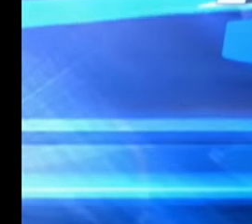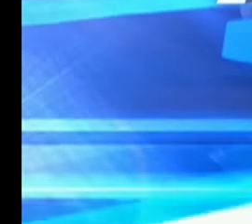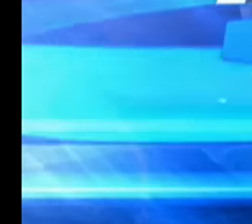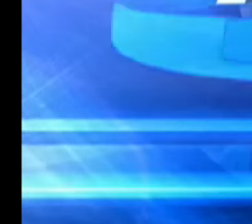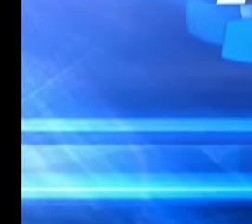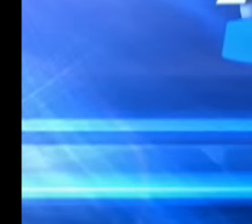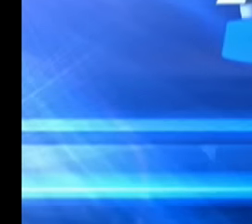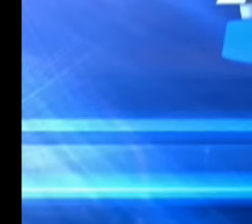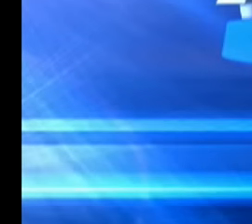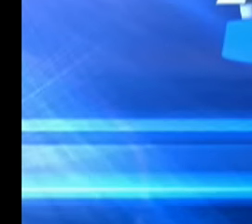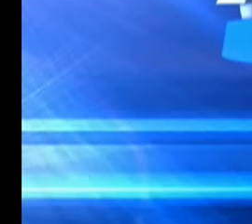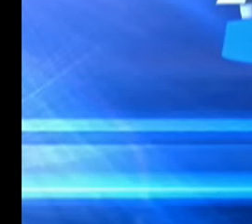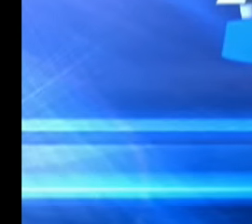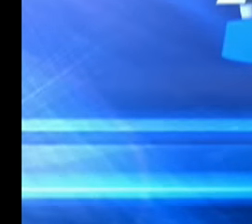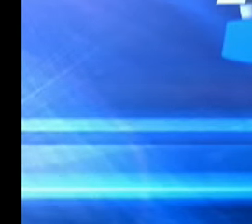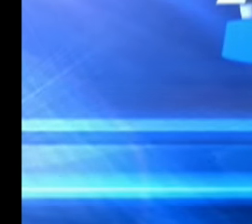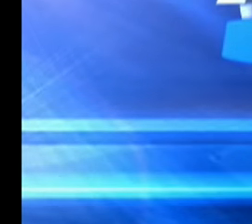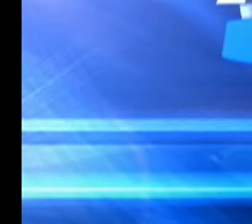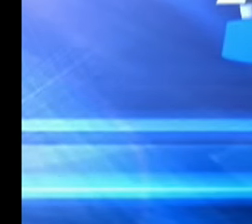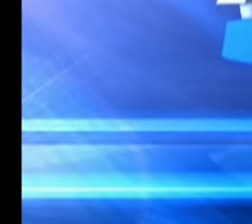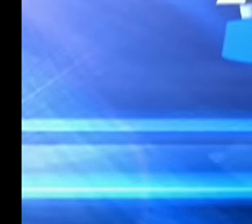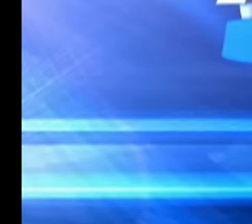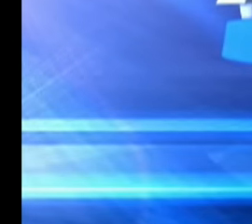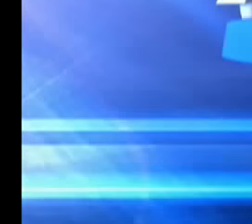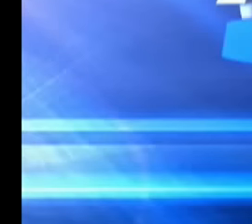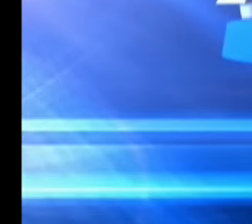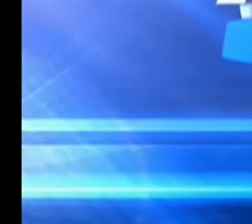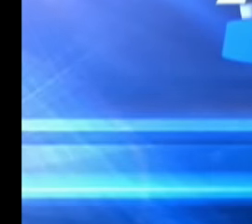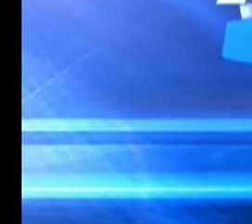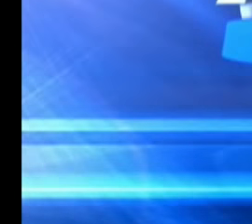te mantendrá siempre bien